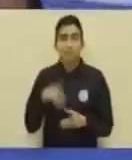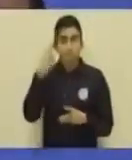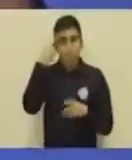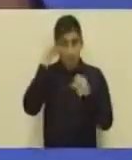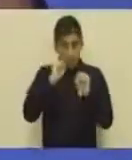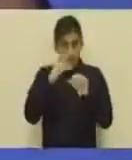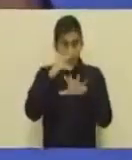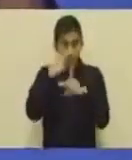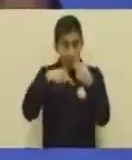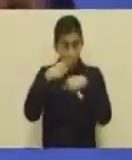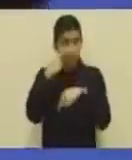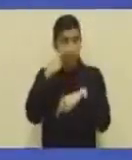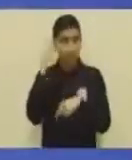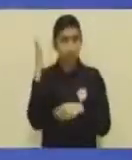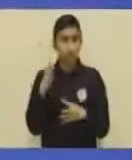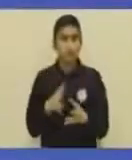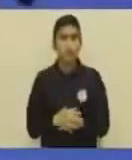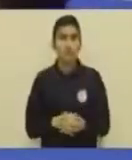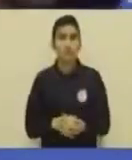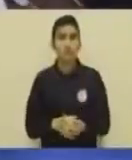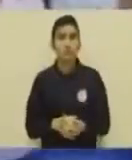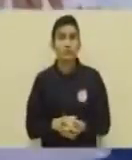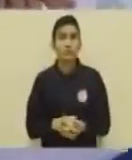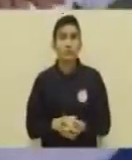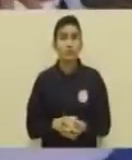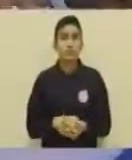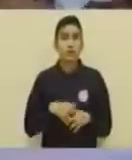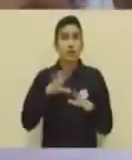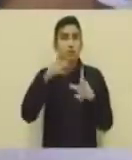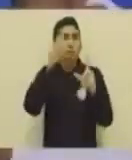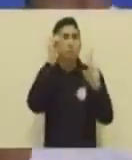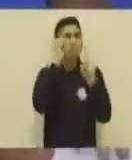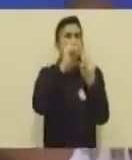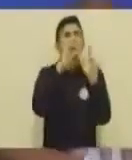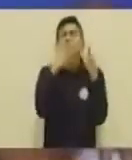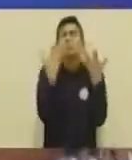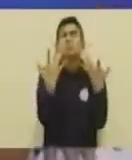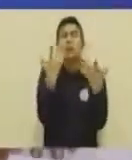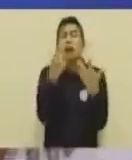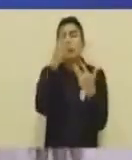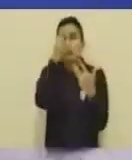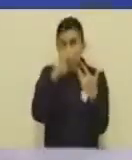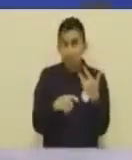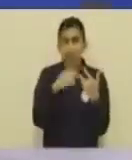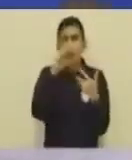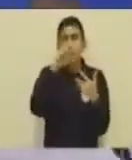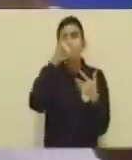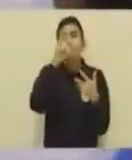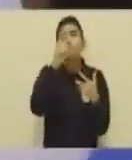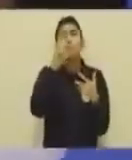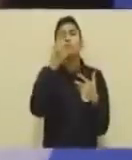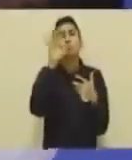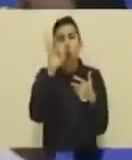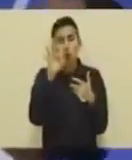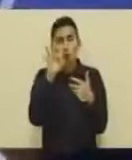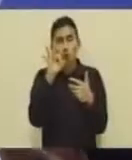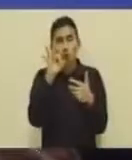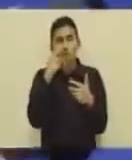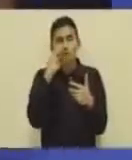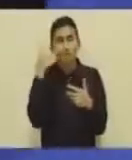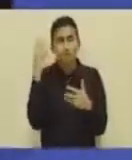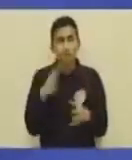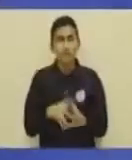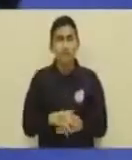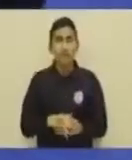para realizar los abdominales. El objetivo es contraer los músculos del abdomen